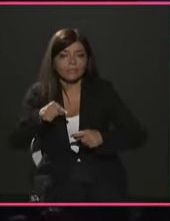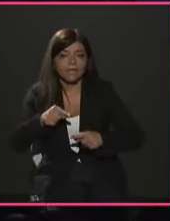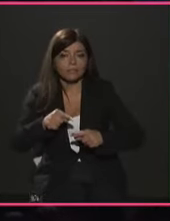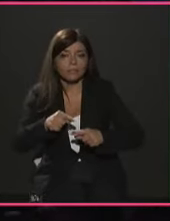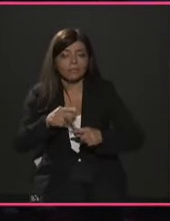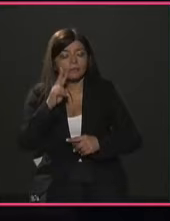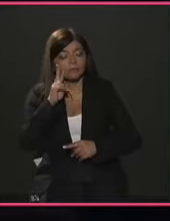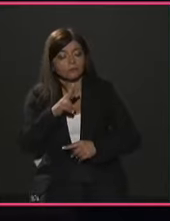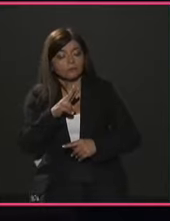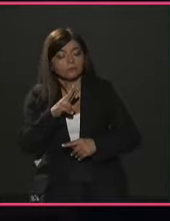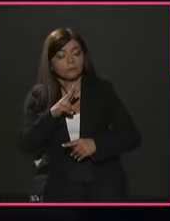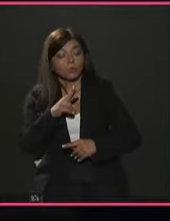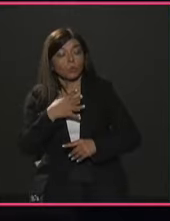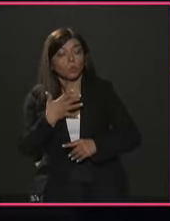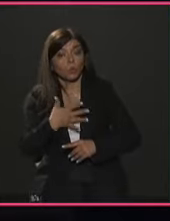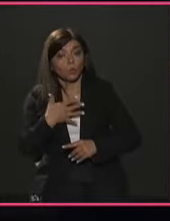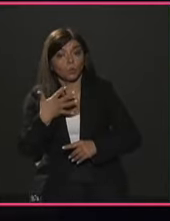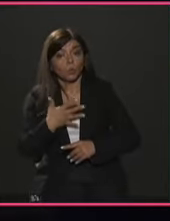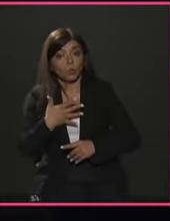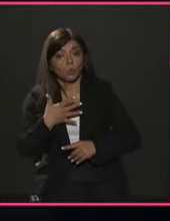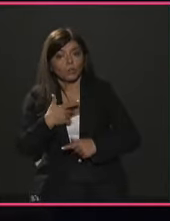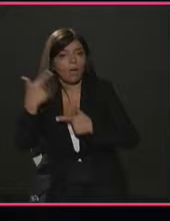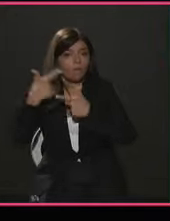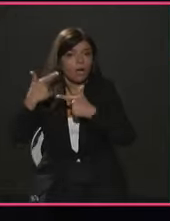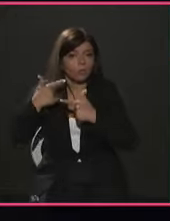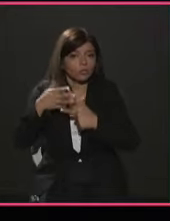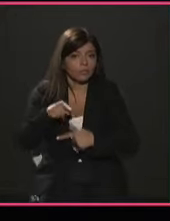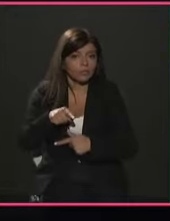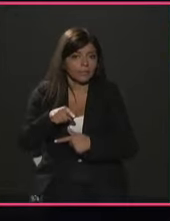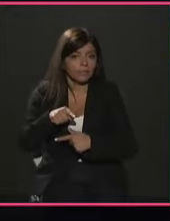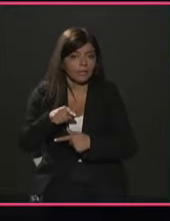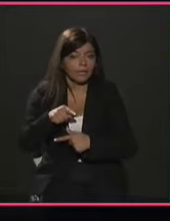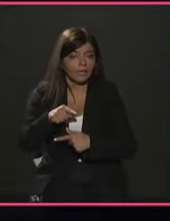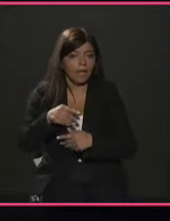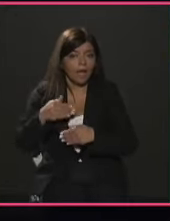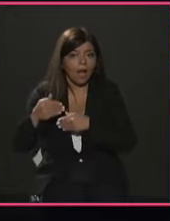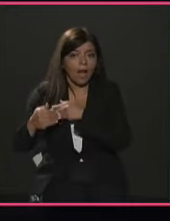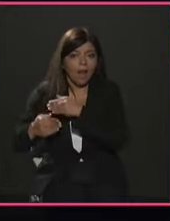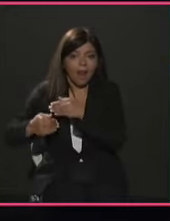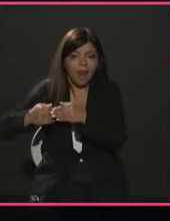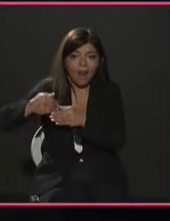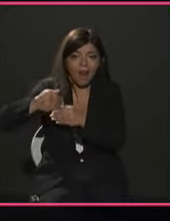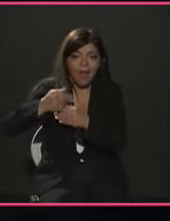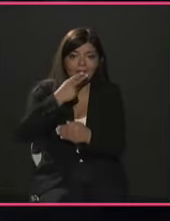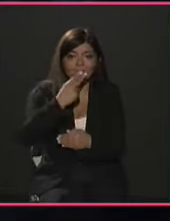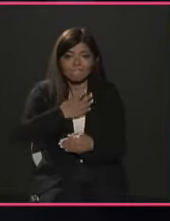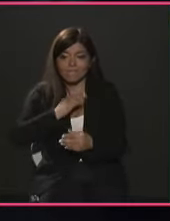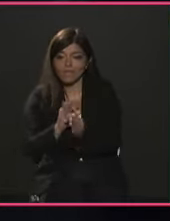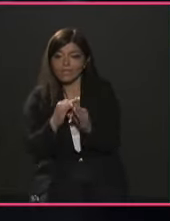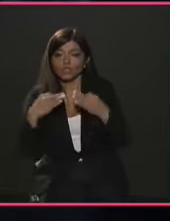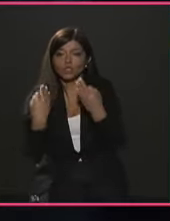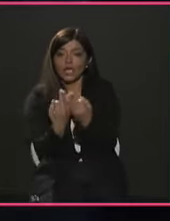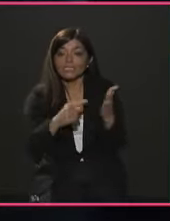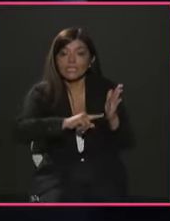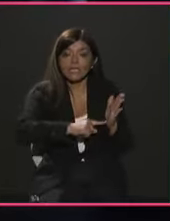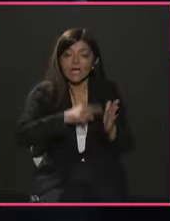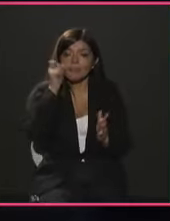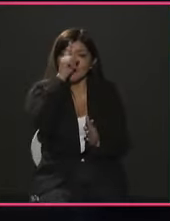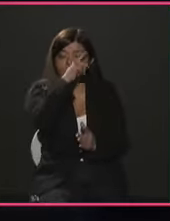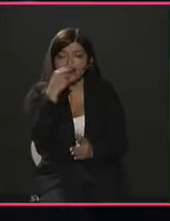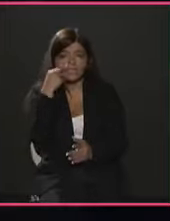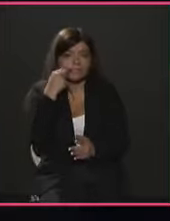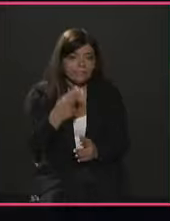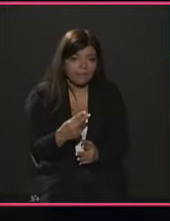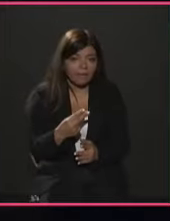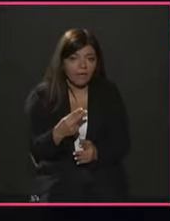sobrecogedor para para nosotros Para nuestras políticas el ciclo de total de esta tecnología es difícil de